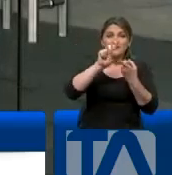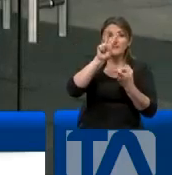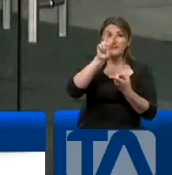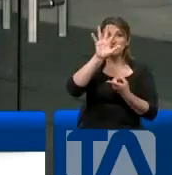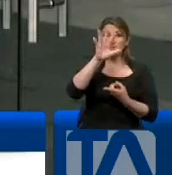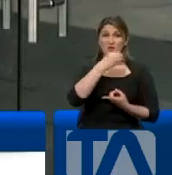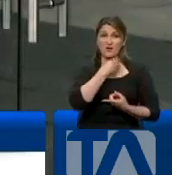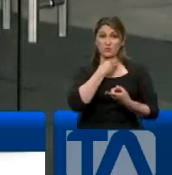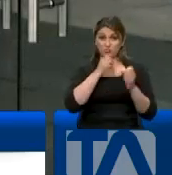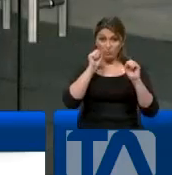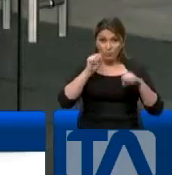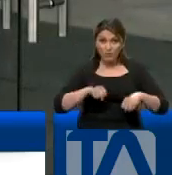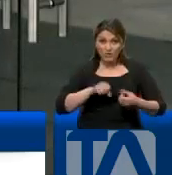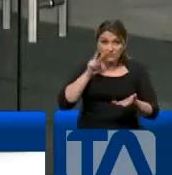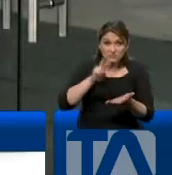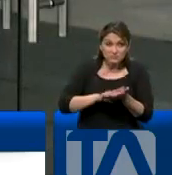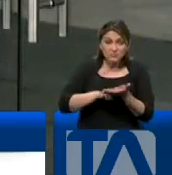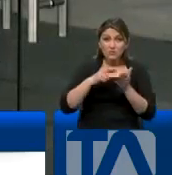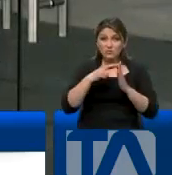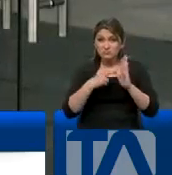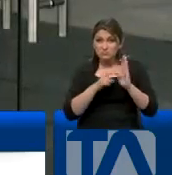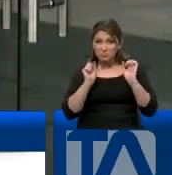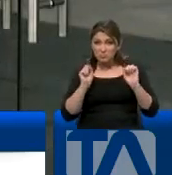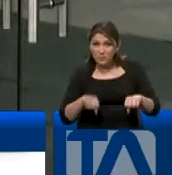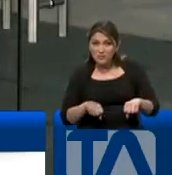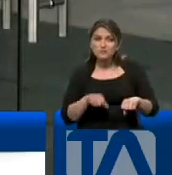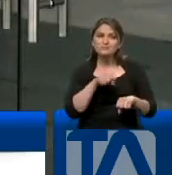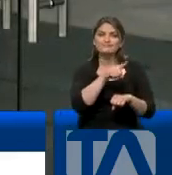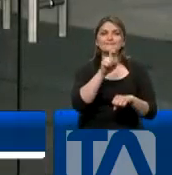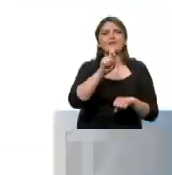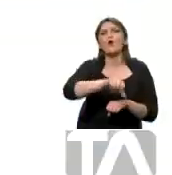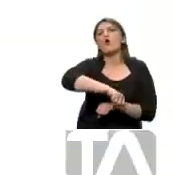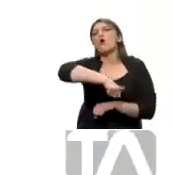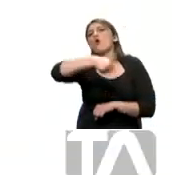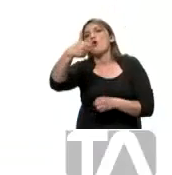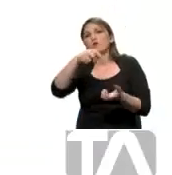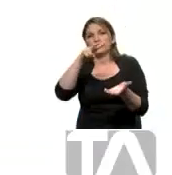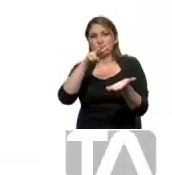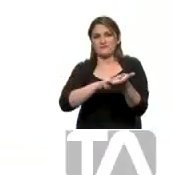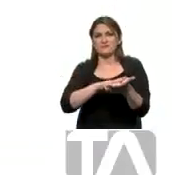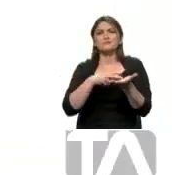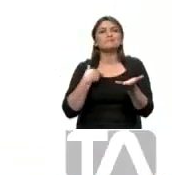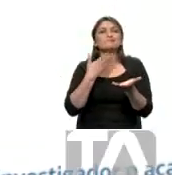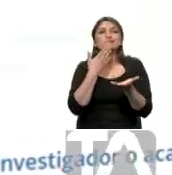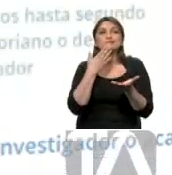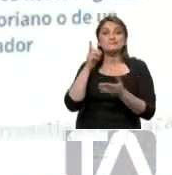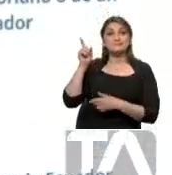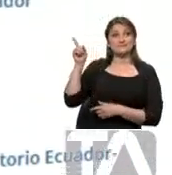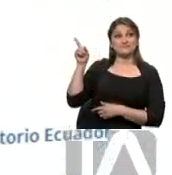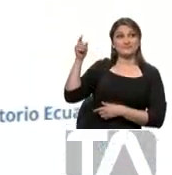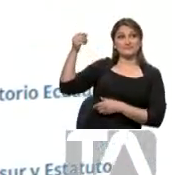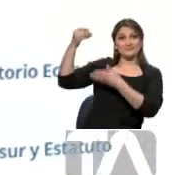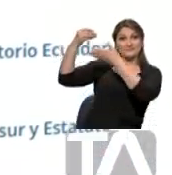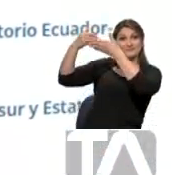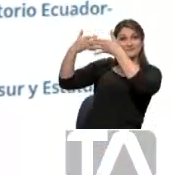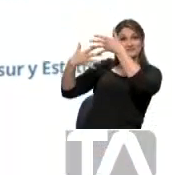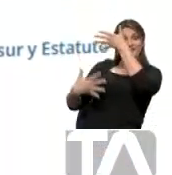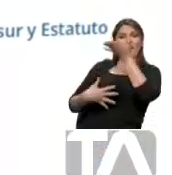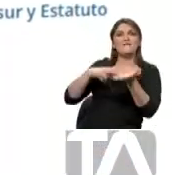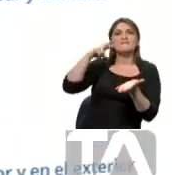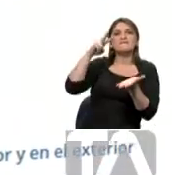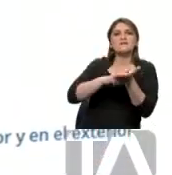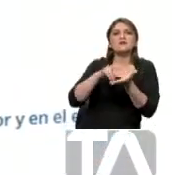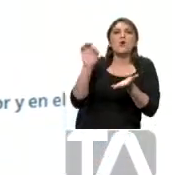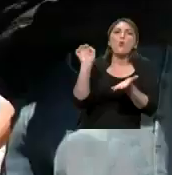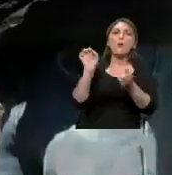de regularización y por eso deberán pedir otro tipo de visa. Para ellos existen 18 tipos de residencia temporal a la